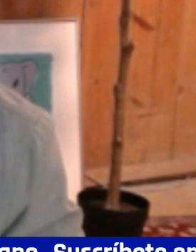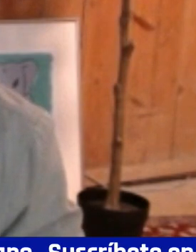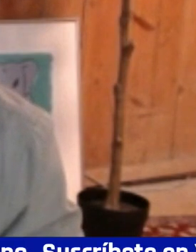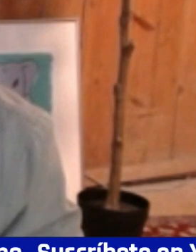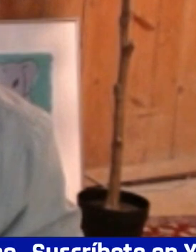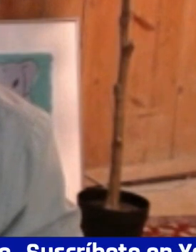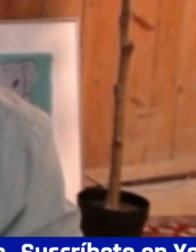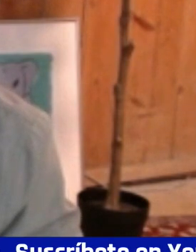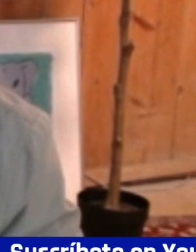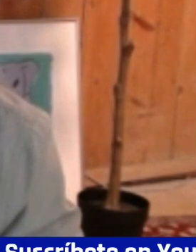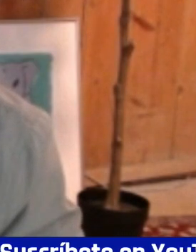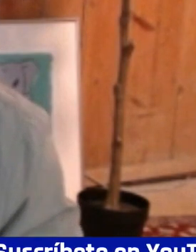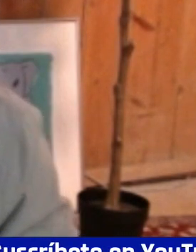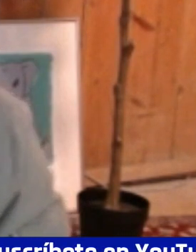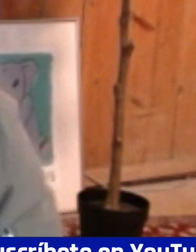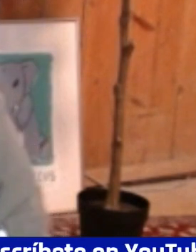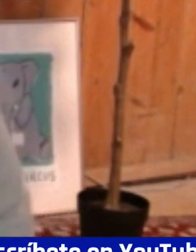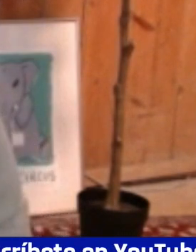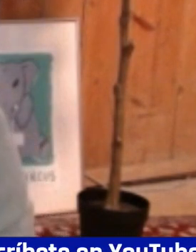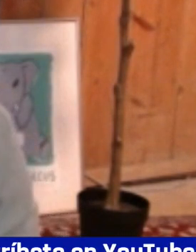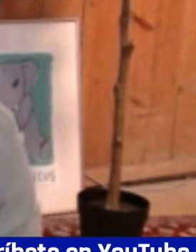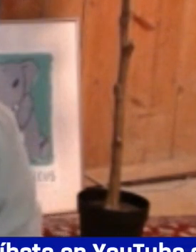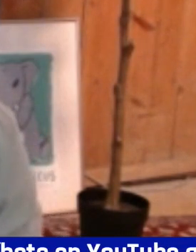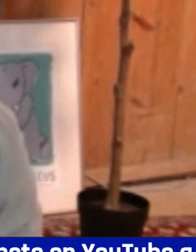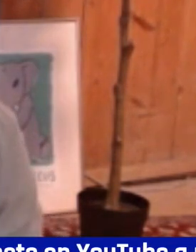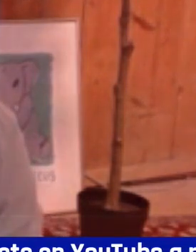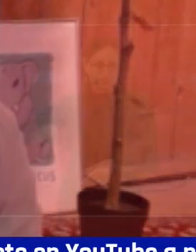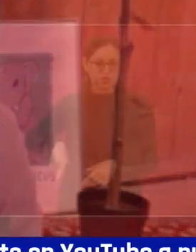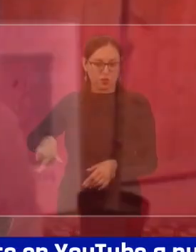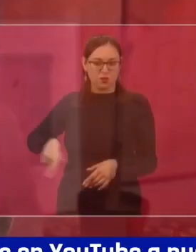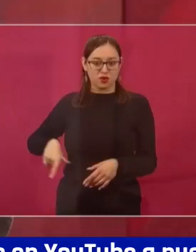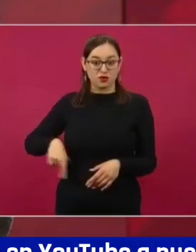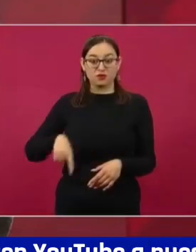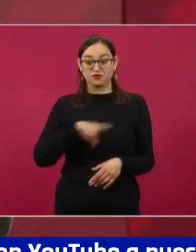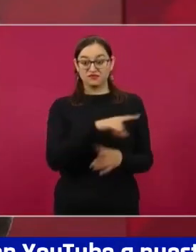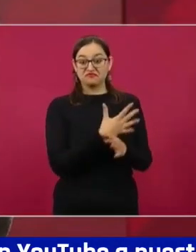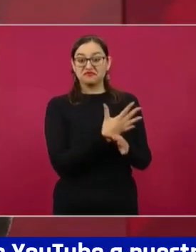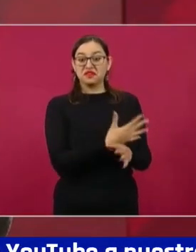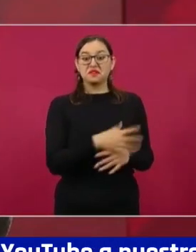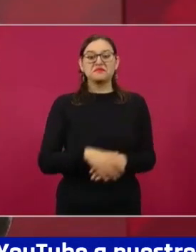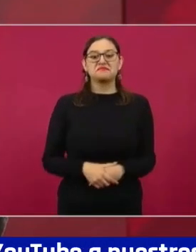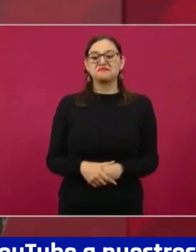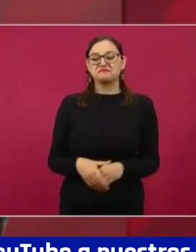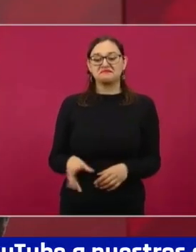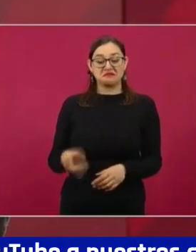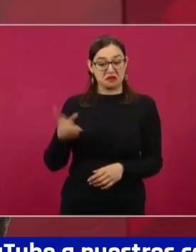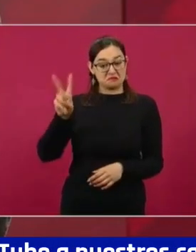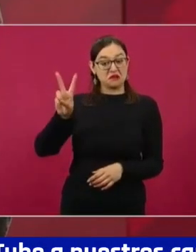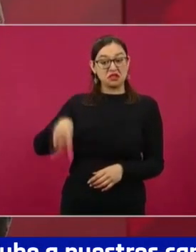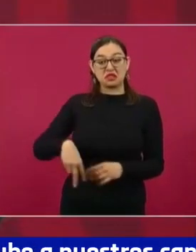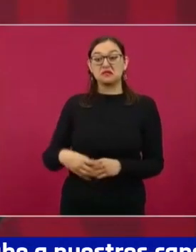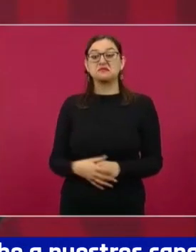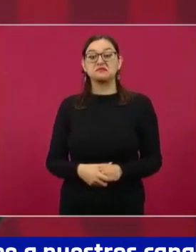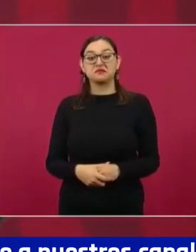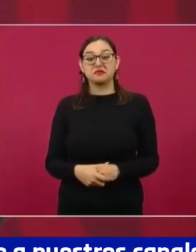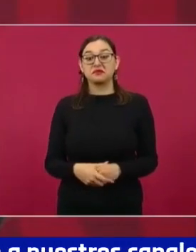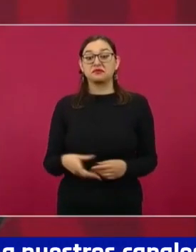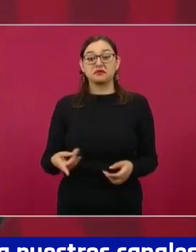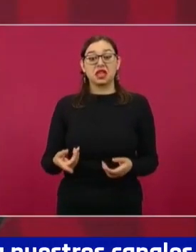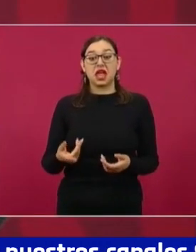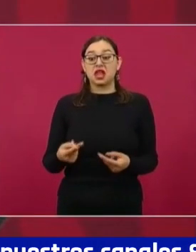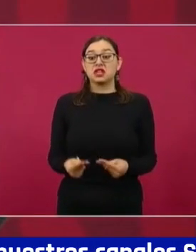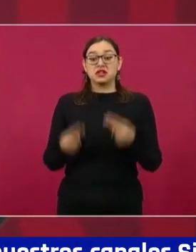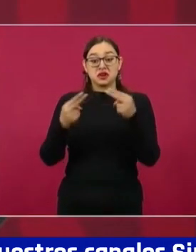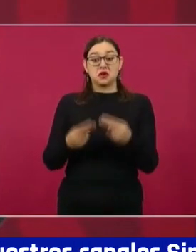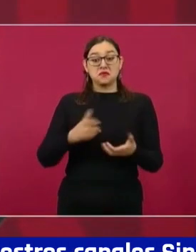presidente López Obrador, que en esta intención que él tiene de que México esté orgulloso de sus